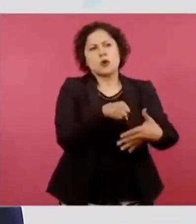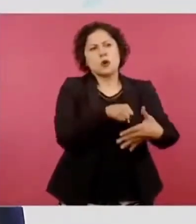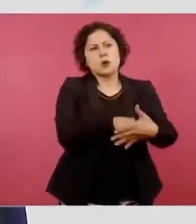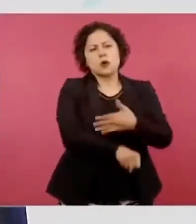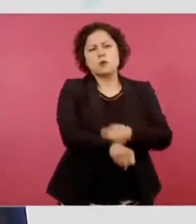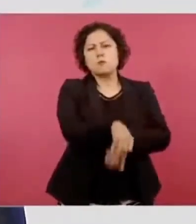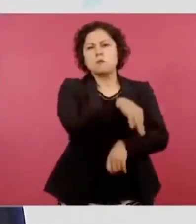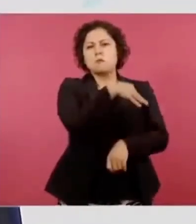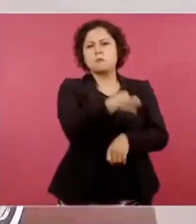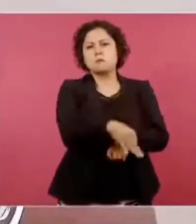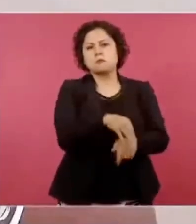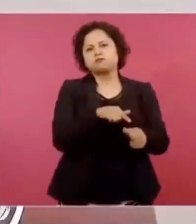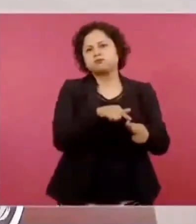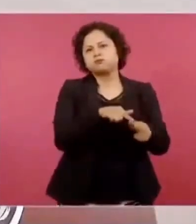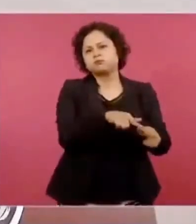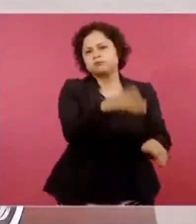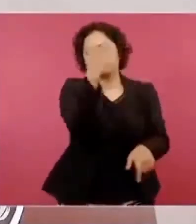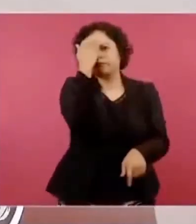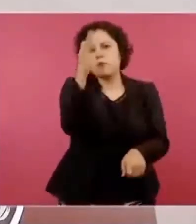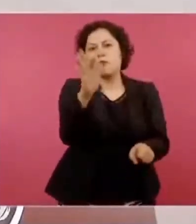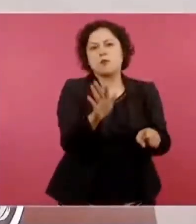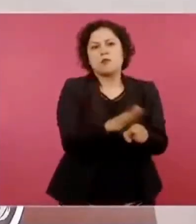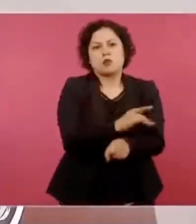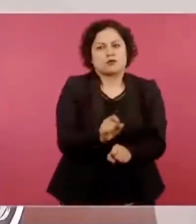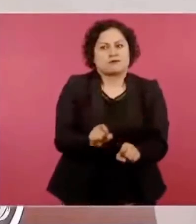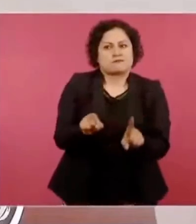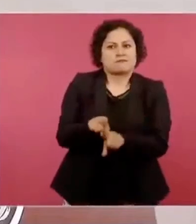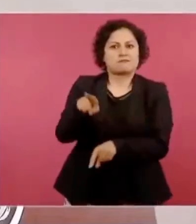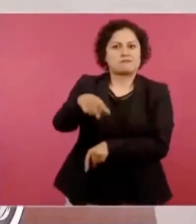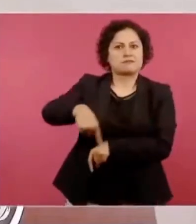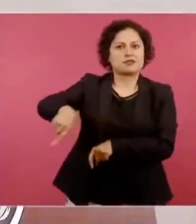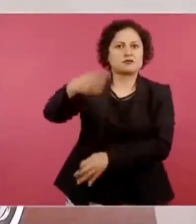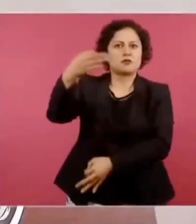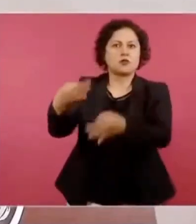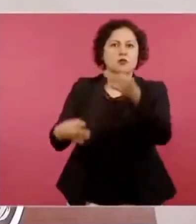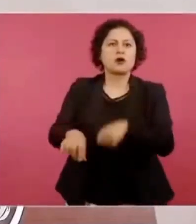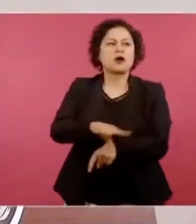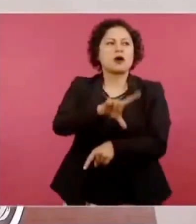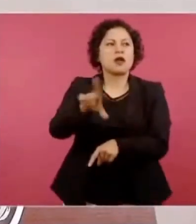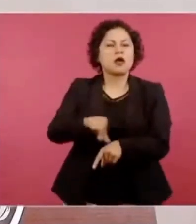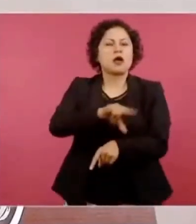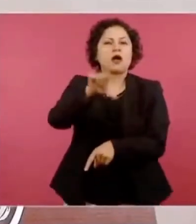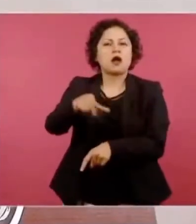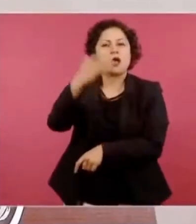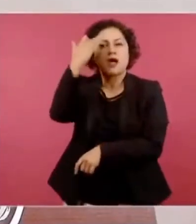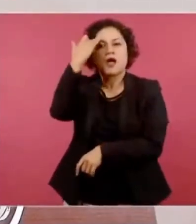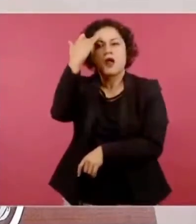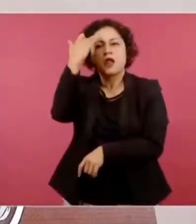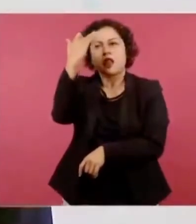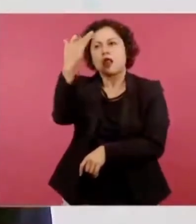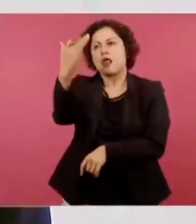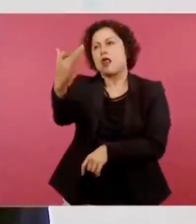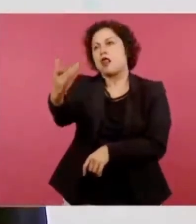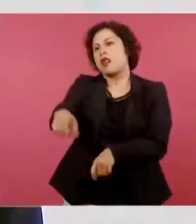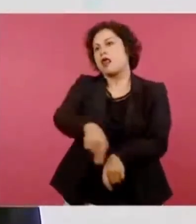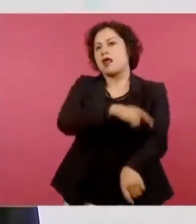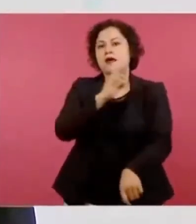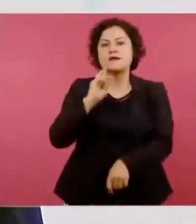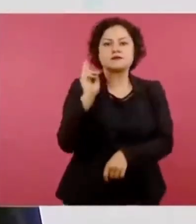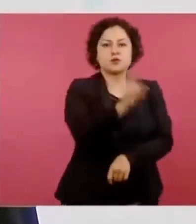Ese asunto debe atacarse por el propio Poder Judicial, la enorme tardanza